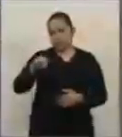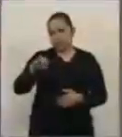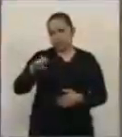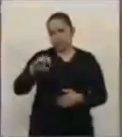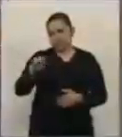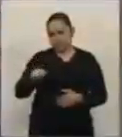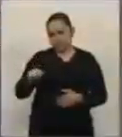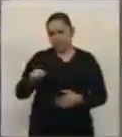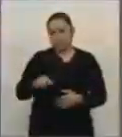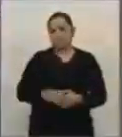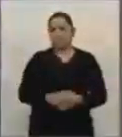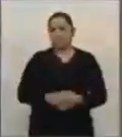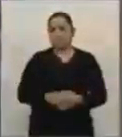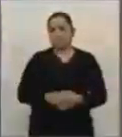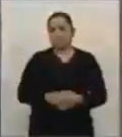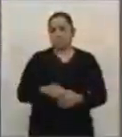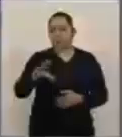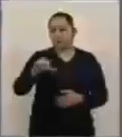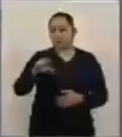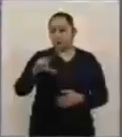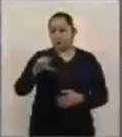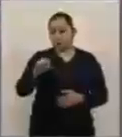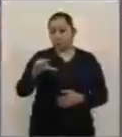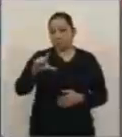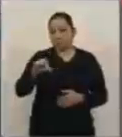Carlos Iván Ramírez Villarreal,